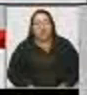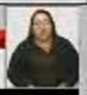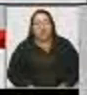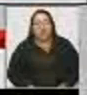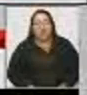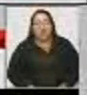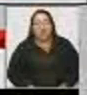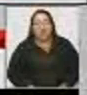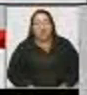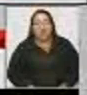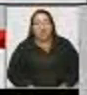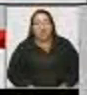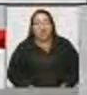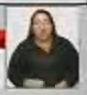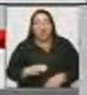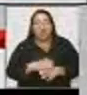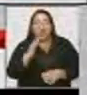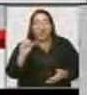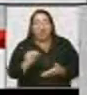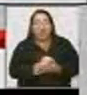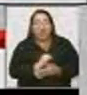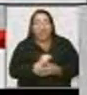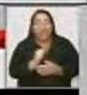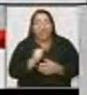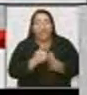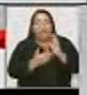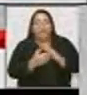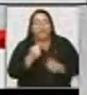La erradicación de la discriminación laboral requiere